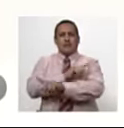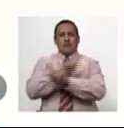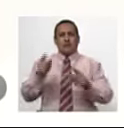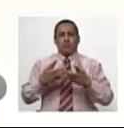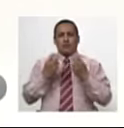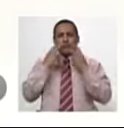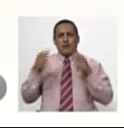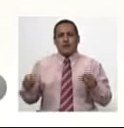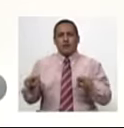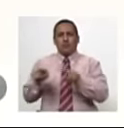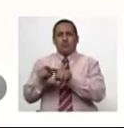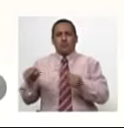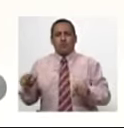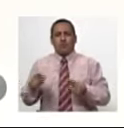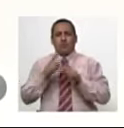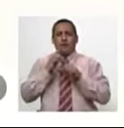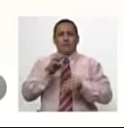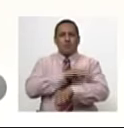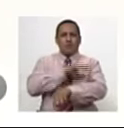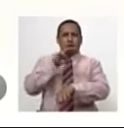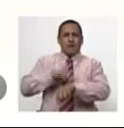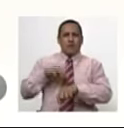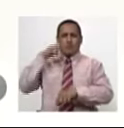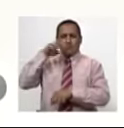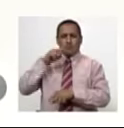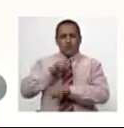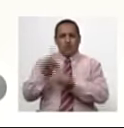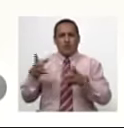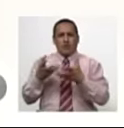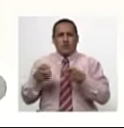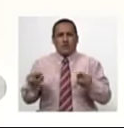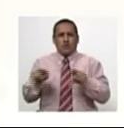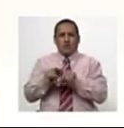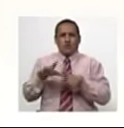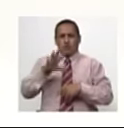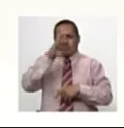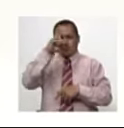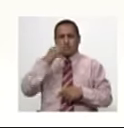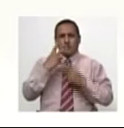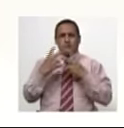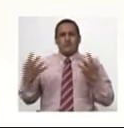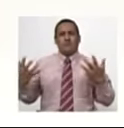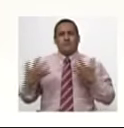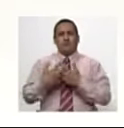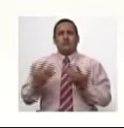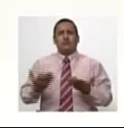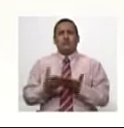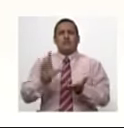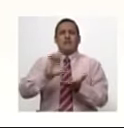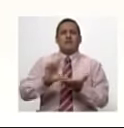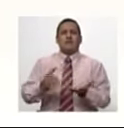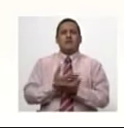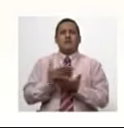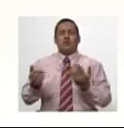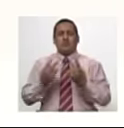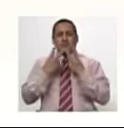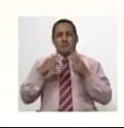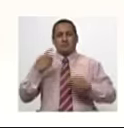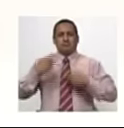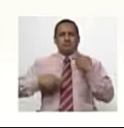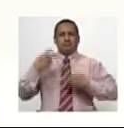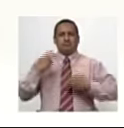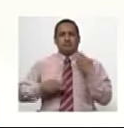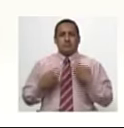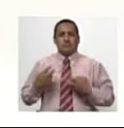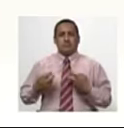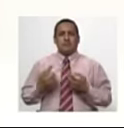con el moquehuano, el de Puno no quiere juntarse con Cusco. Ese tipo de discusiones, la capital donde debe estar, esa fue la discusión en aquel momento,